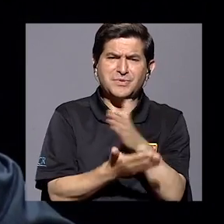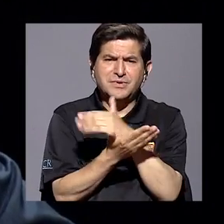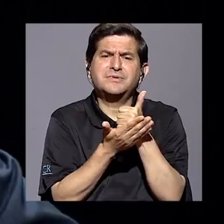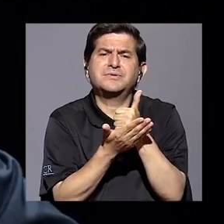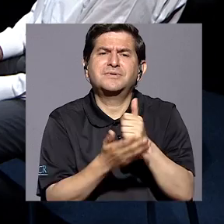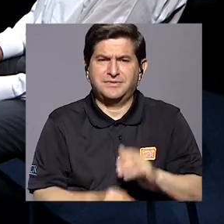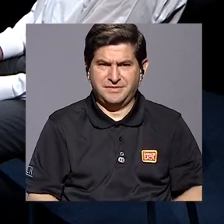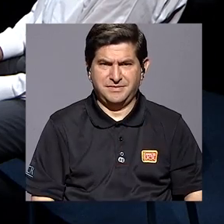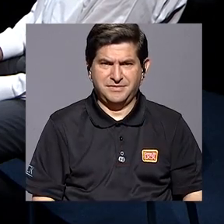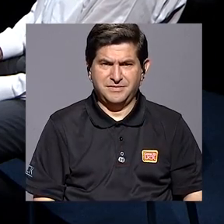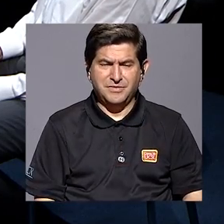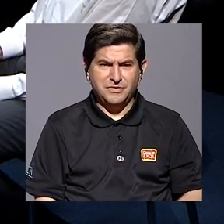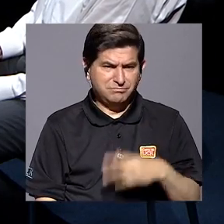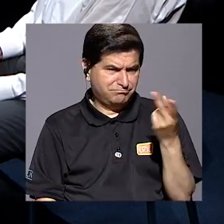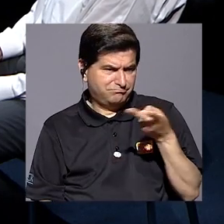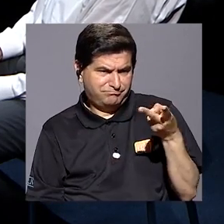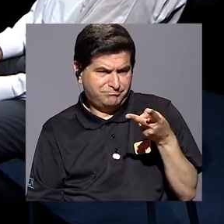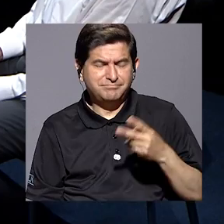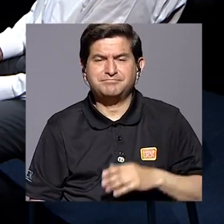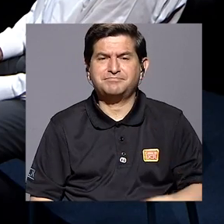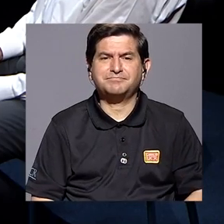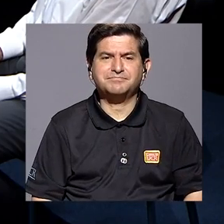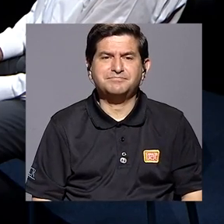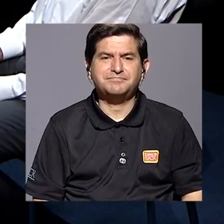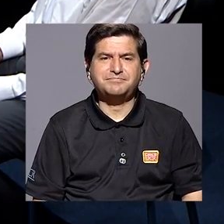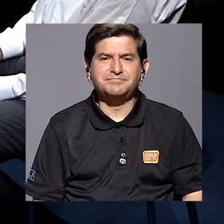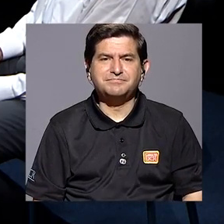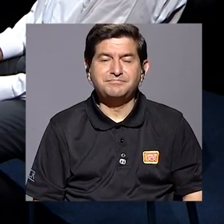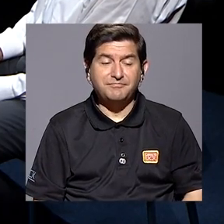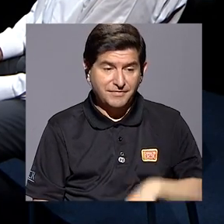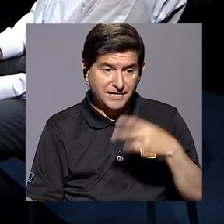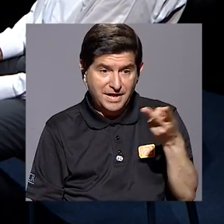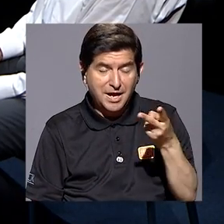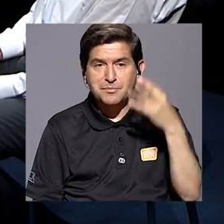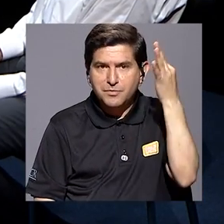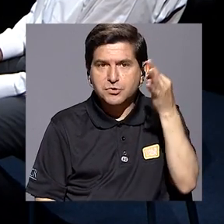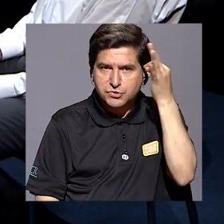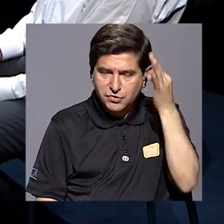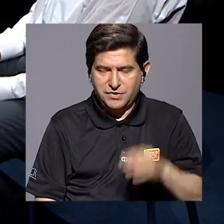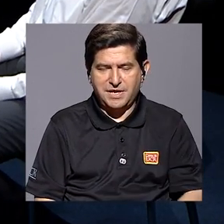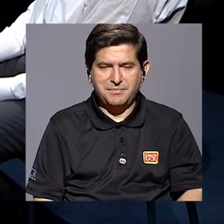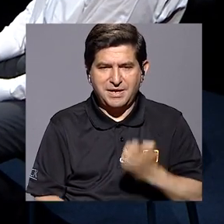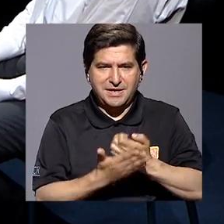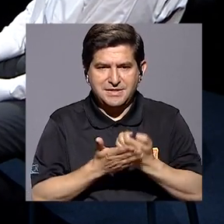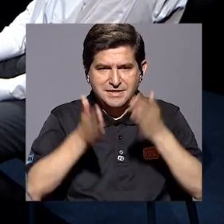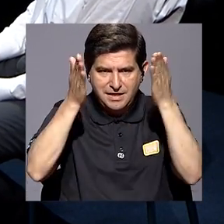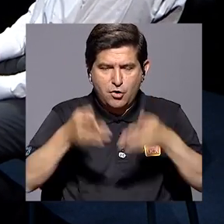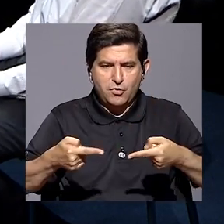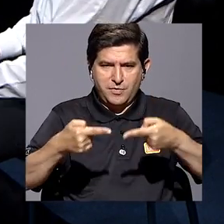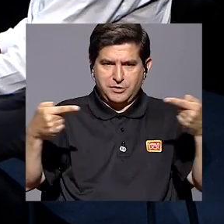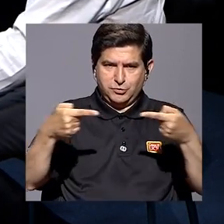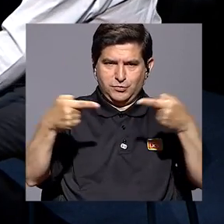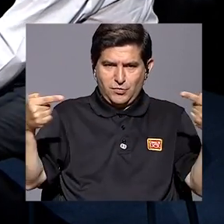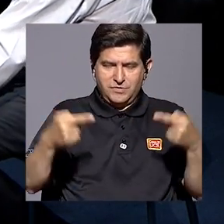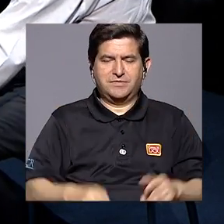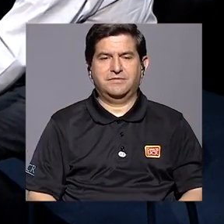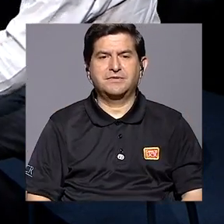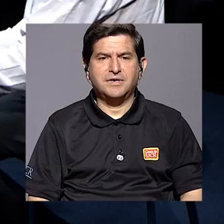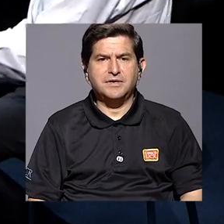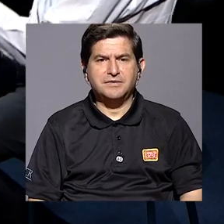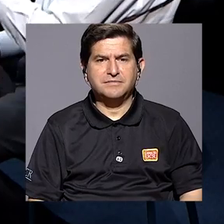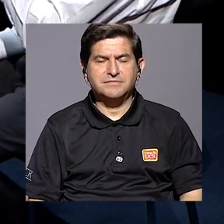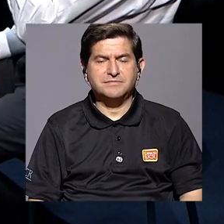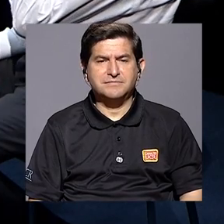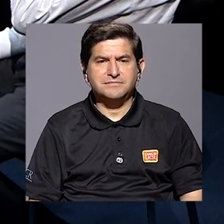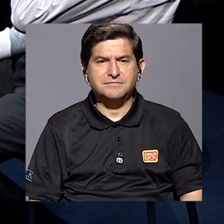con sofía guillén el defensa kaka que ellos que teóricamente son dos economistas opuestos antagónicos